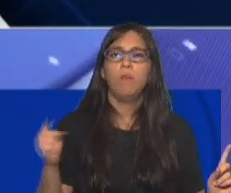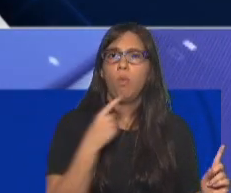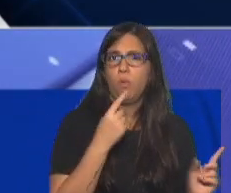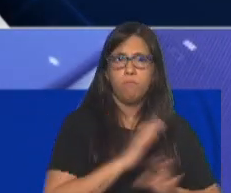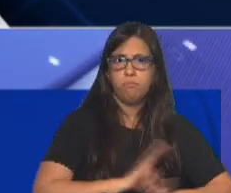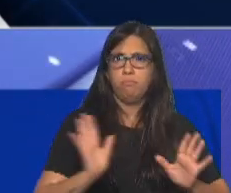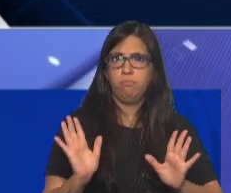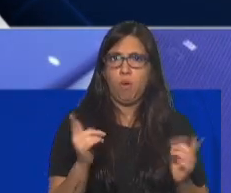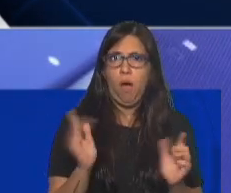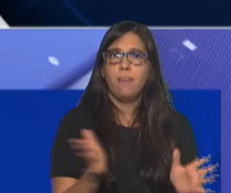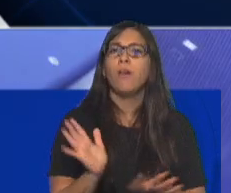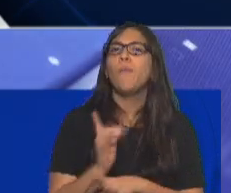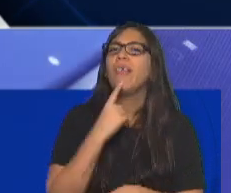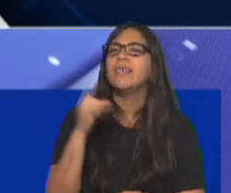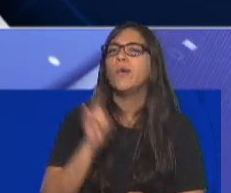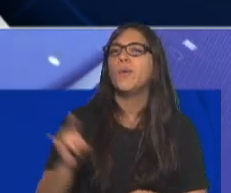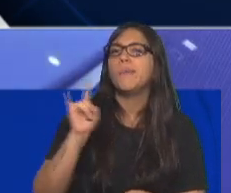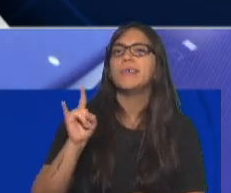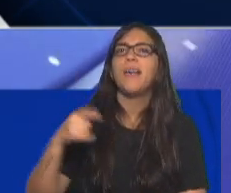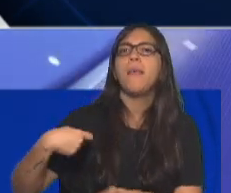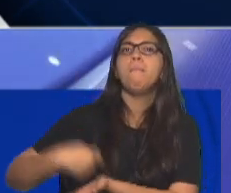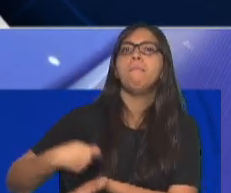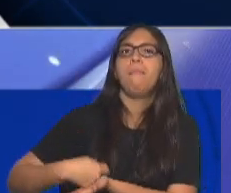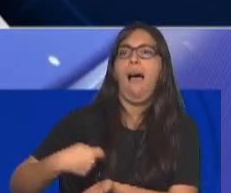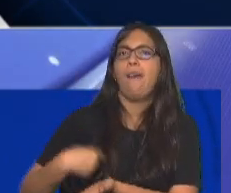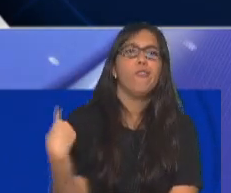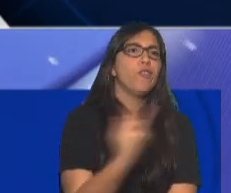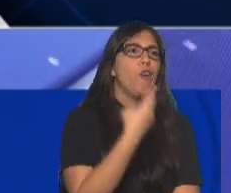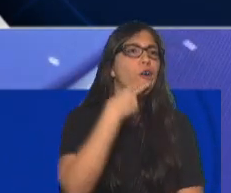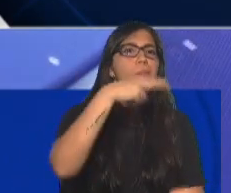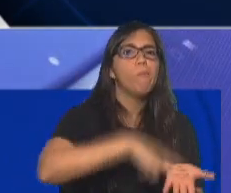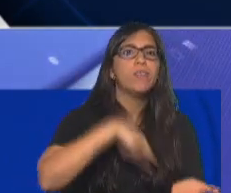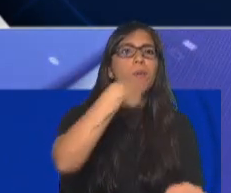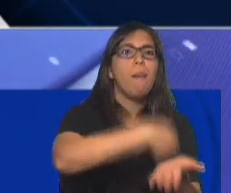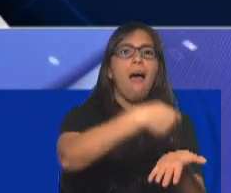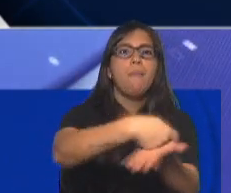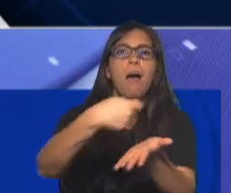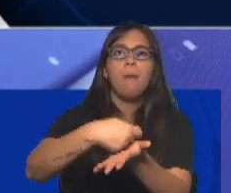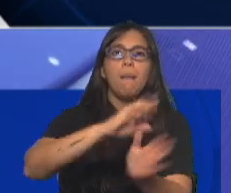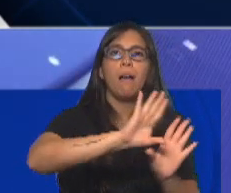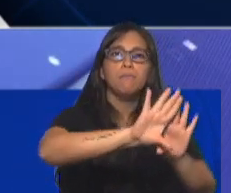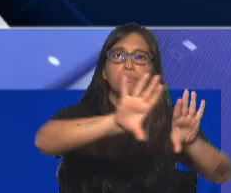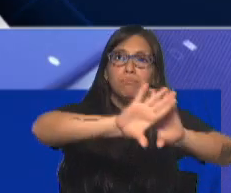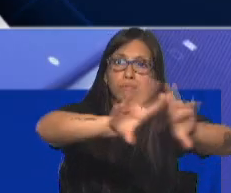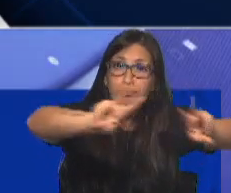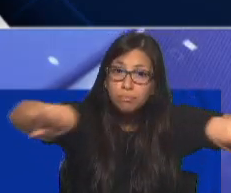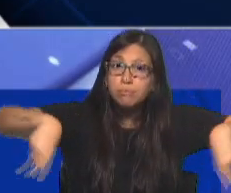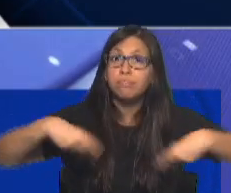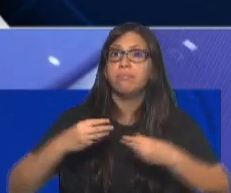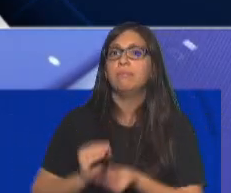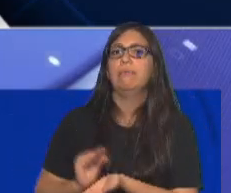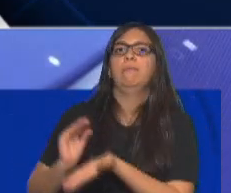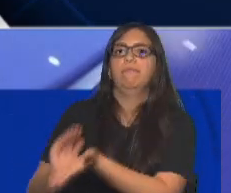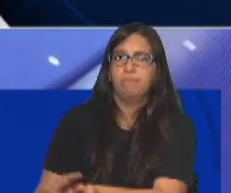manera es paga la la universidad Porque todos a través de nuestros impuestos eh la utilicemos o no la utilicemos estamos